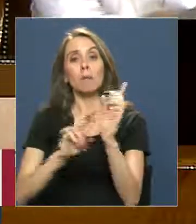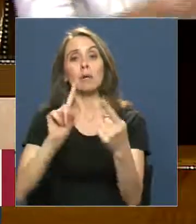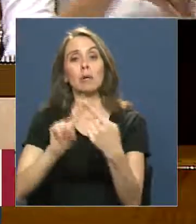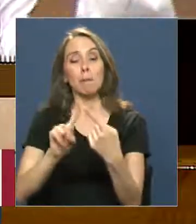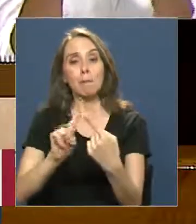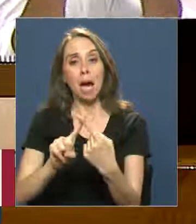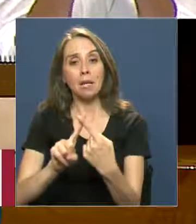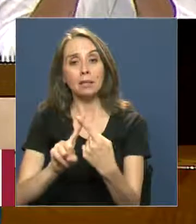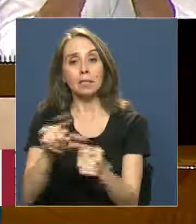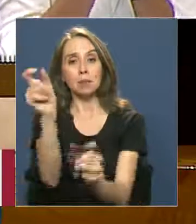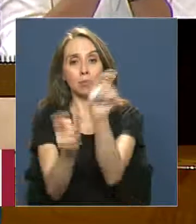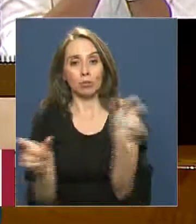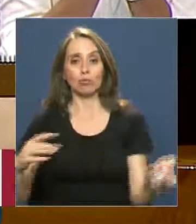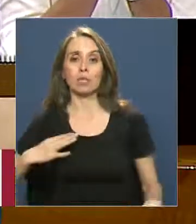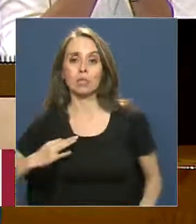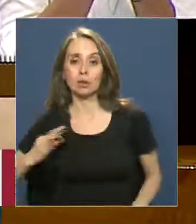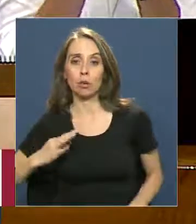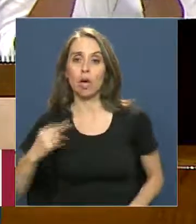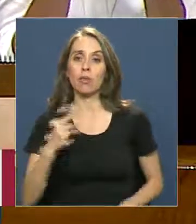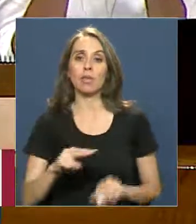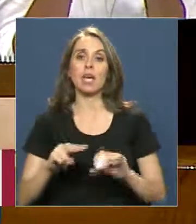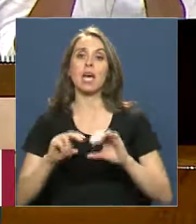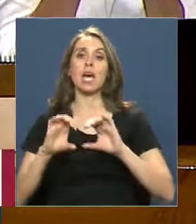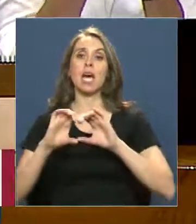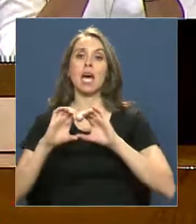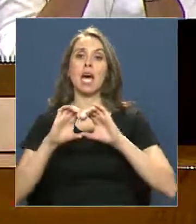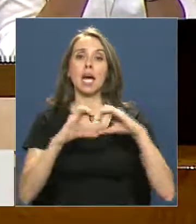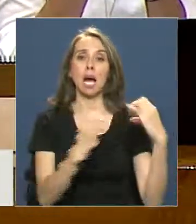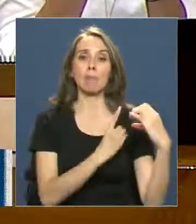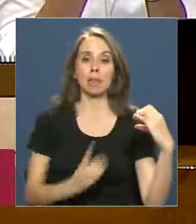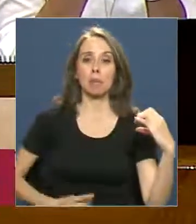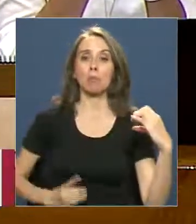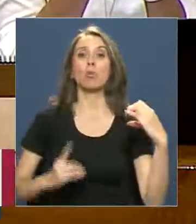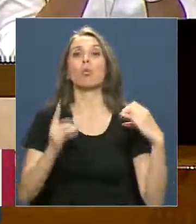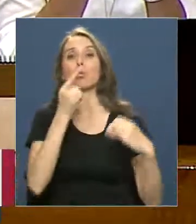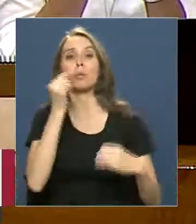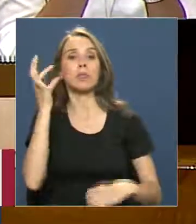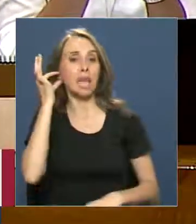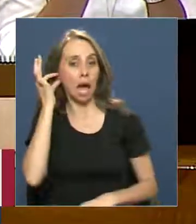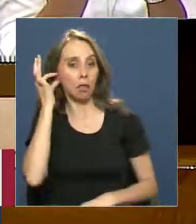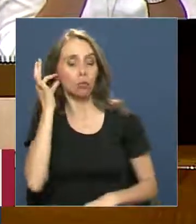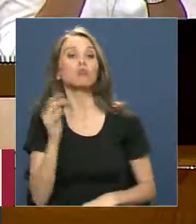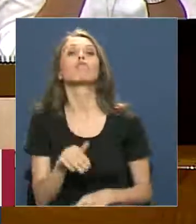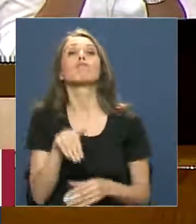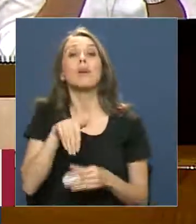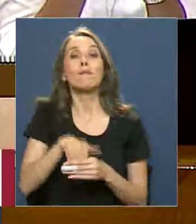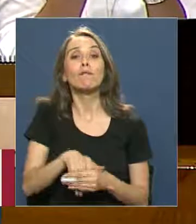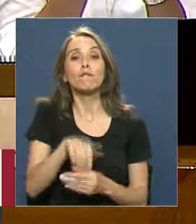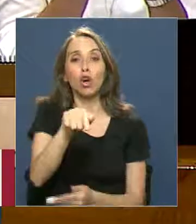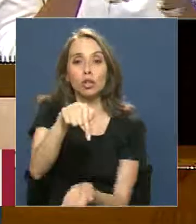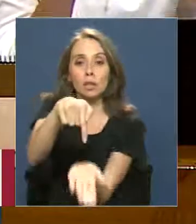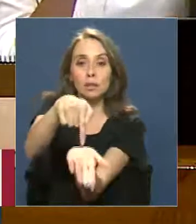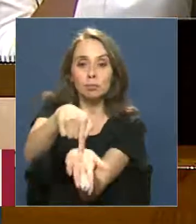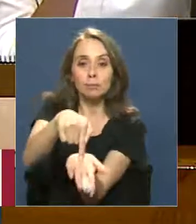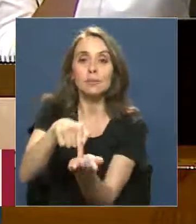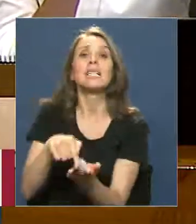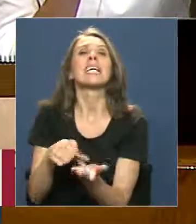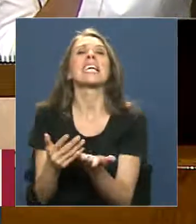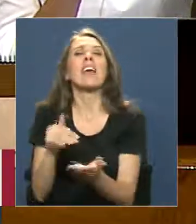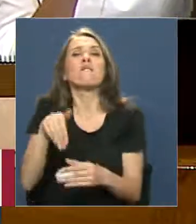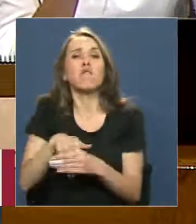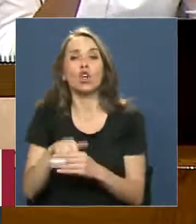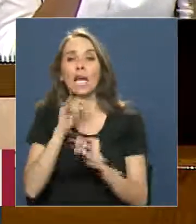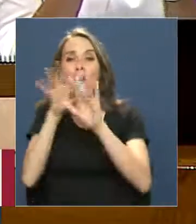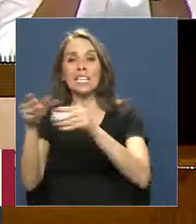participación ciudadana de la Cámara de Diputados y Diputadas. En votación, el informe